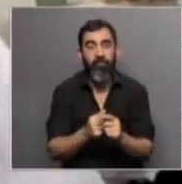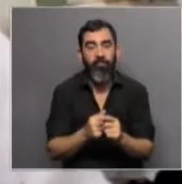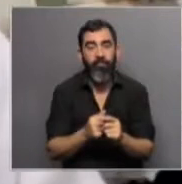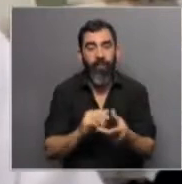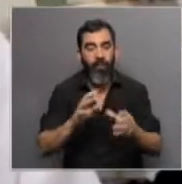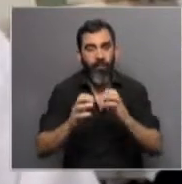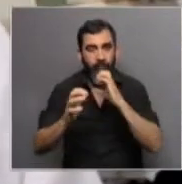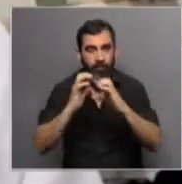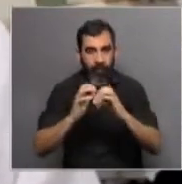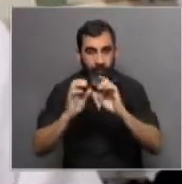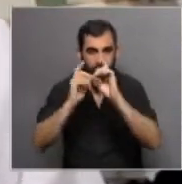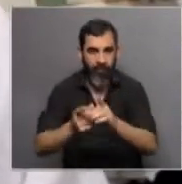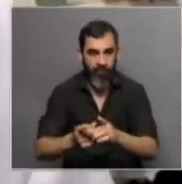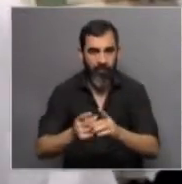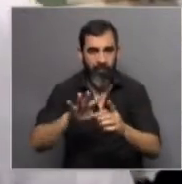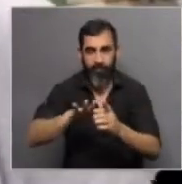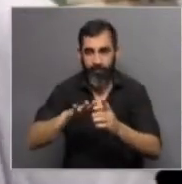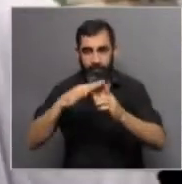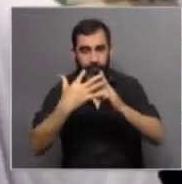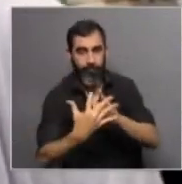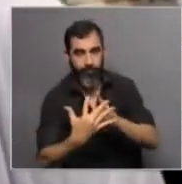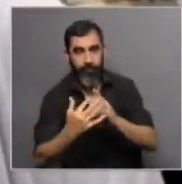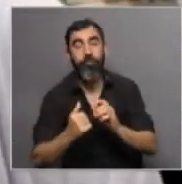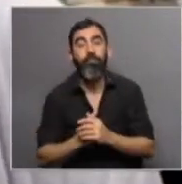de energía del entorno,